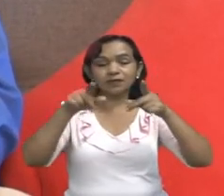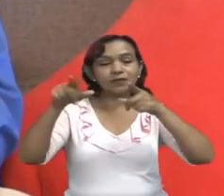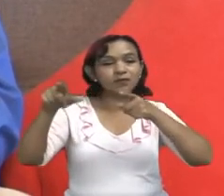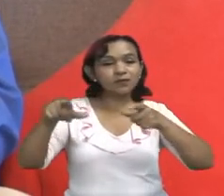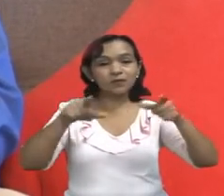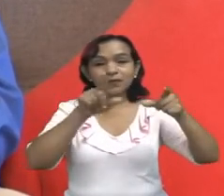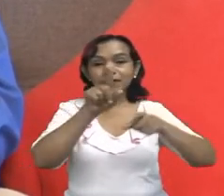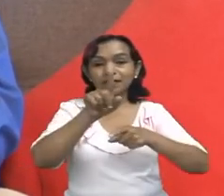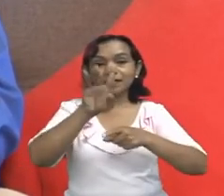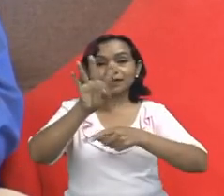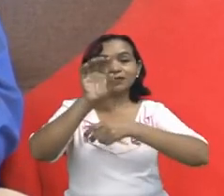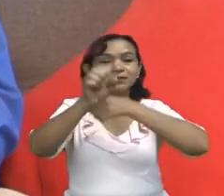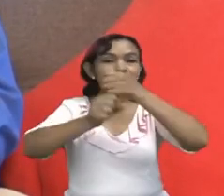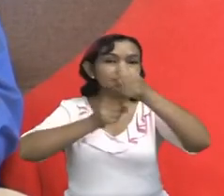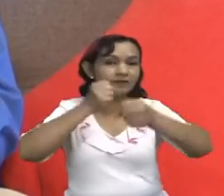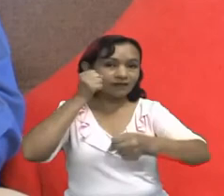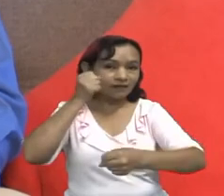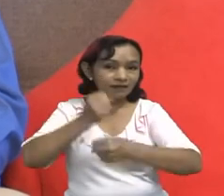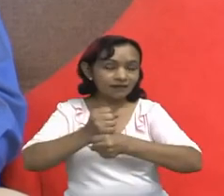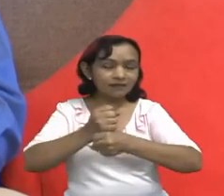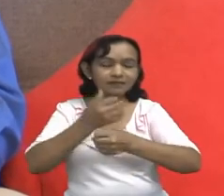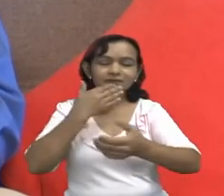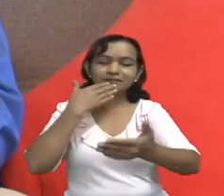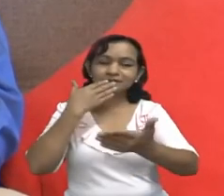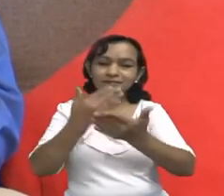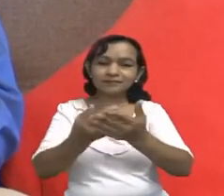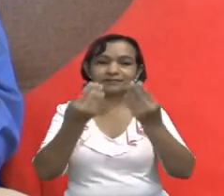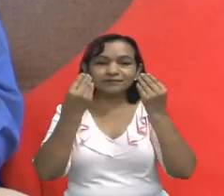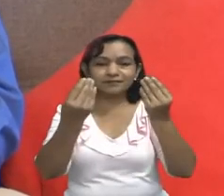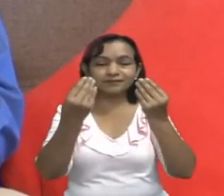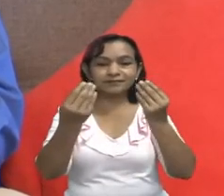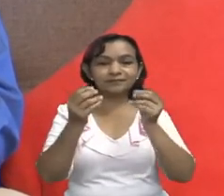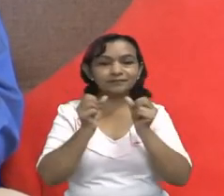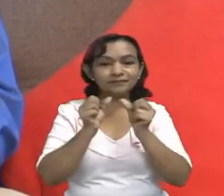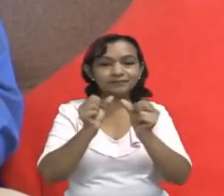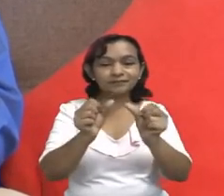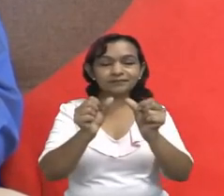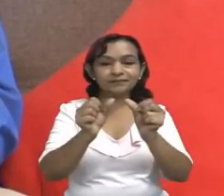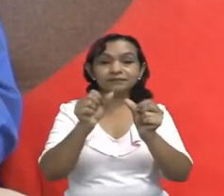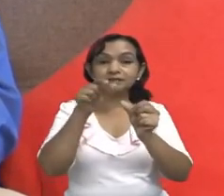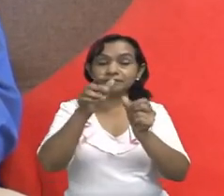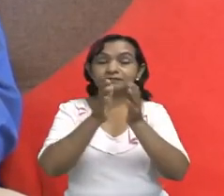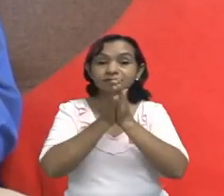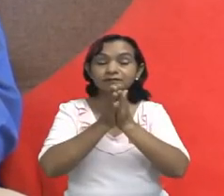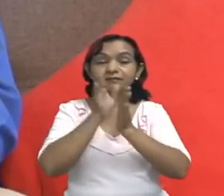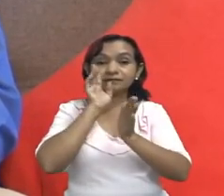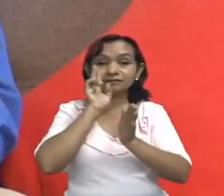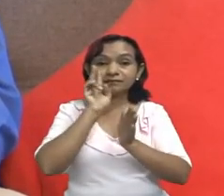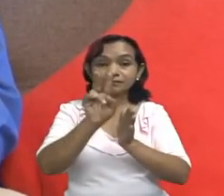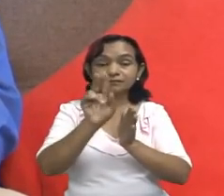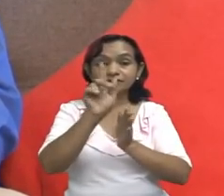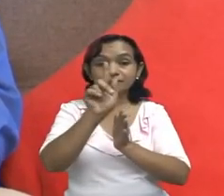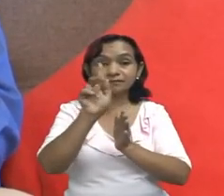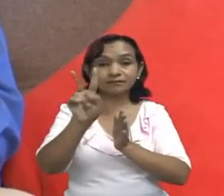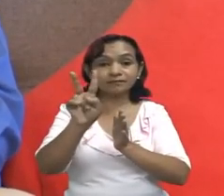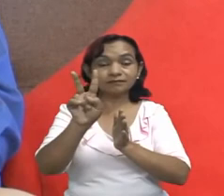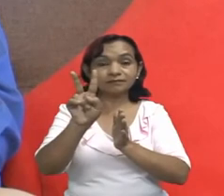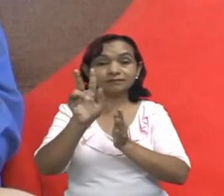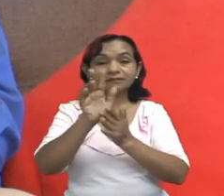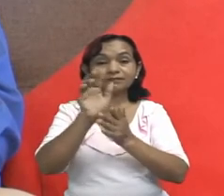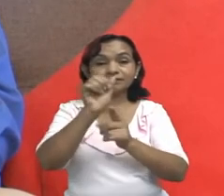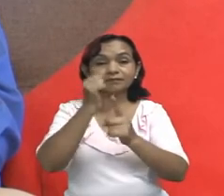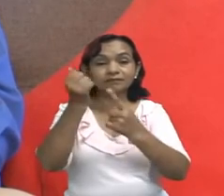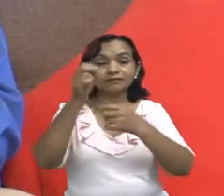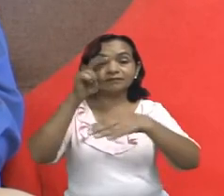este 14 aniversario, pues le agradecemos que nos haya acompañado. Le invitamos a que se quede en fiel sintonía del canal parlamentario, el canal de la